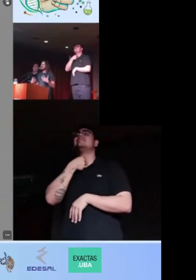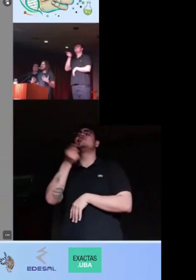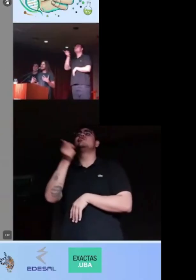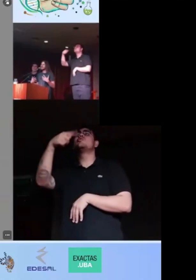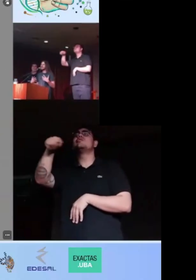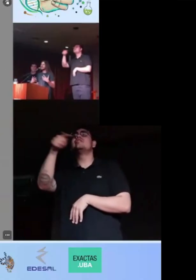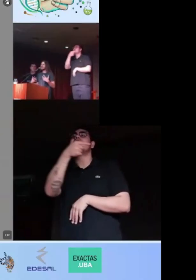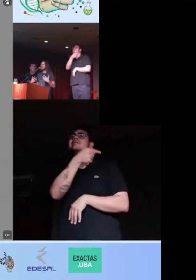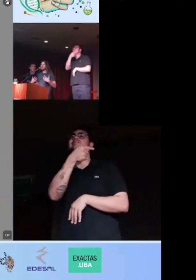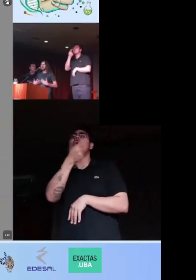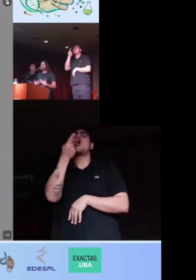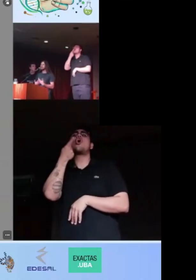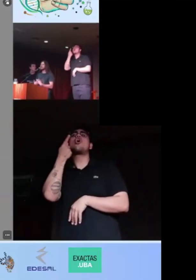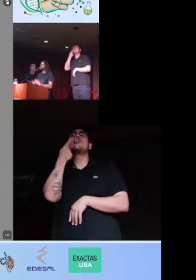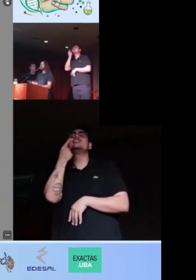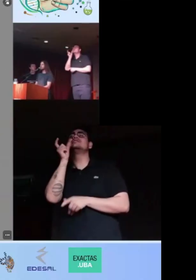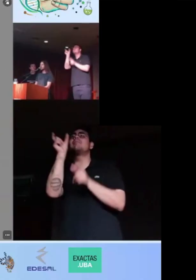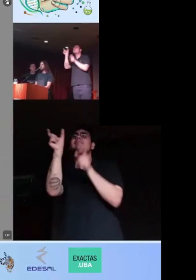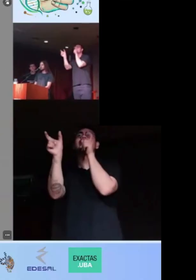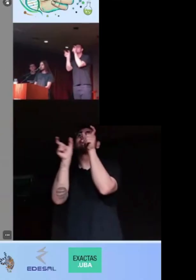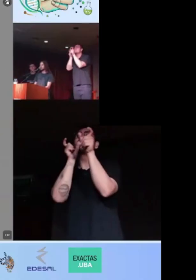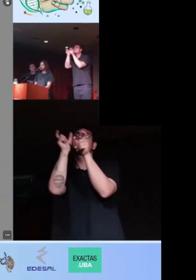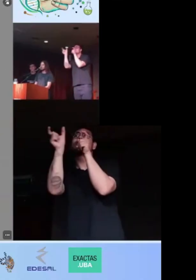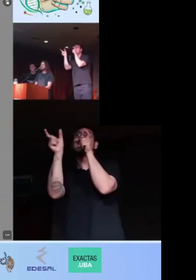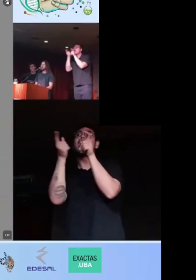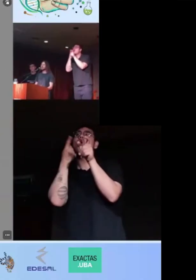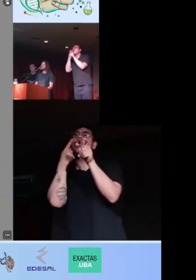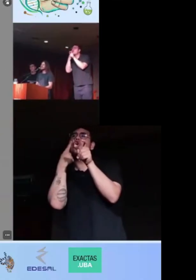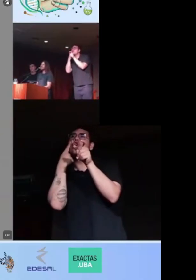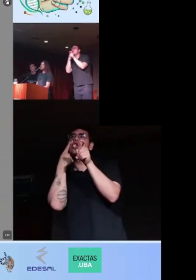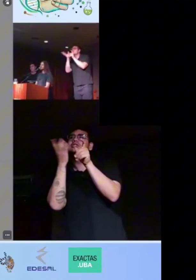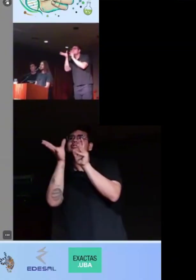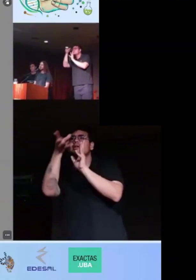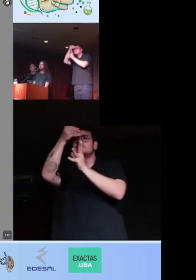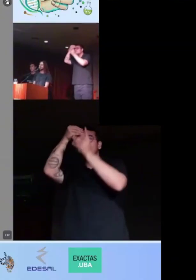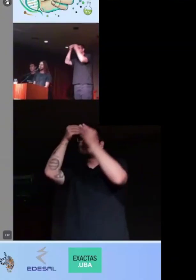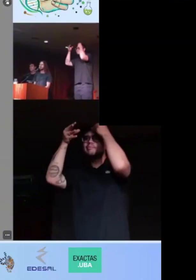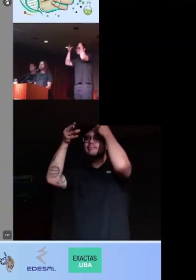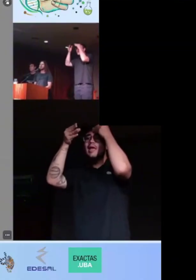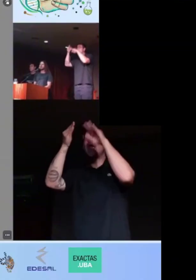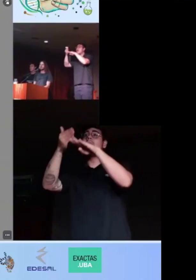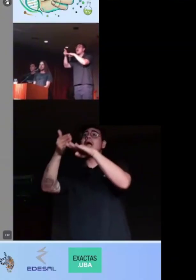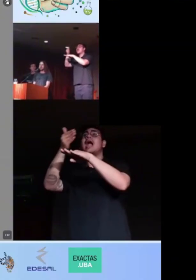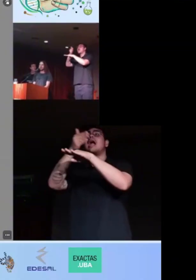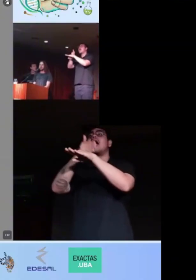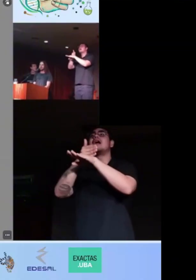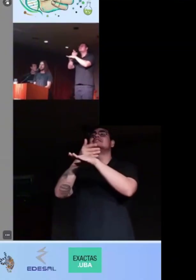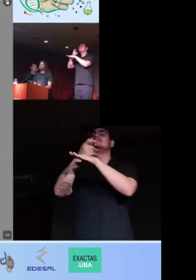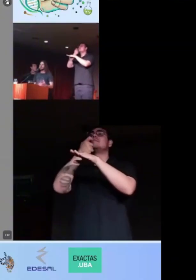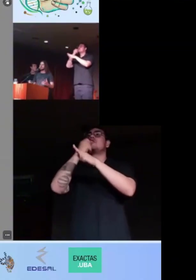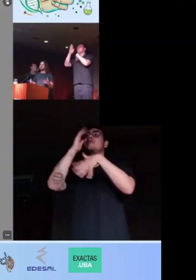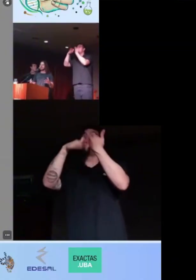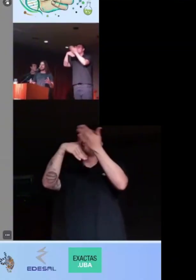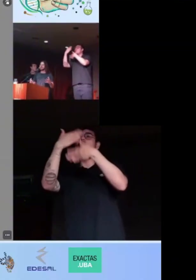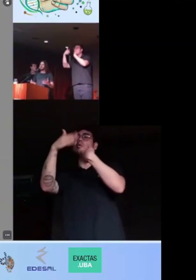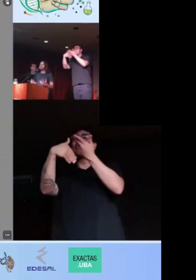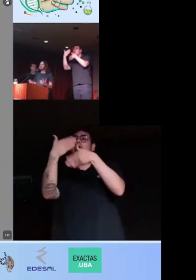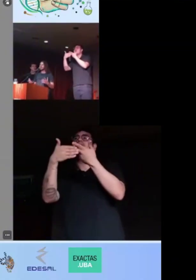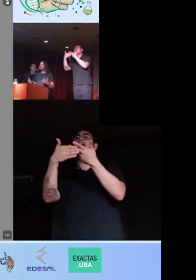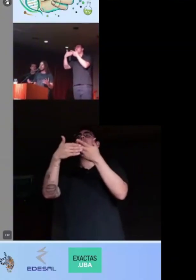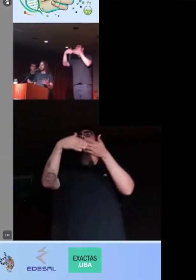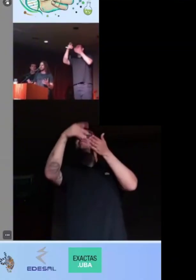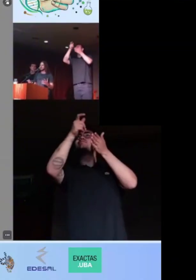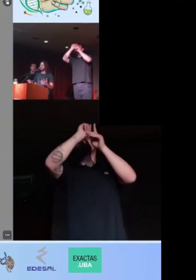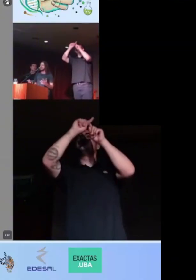manera atravesando tanto el juego como la enseñanza, como la puesta en una pizarra, todas esas señas